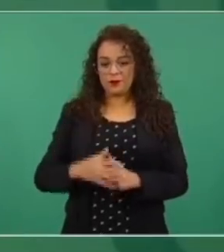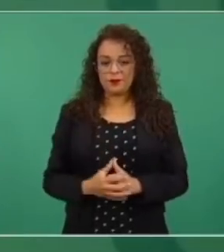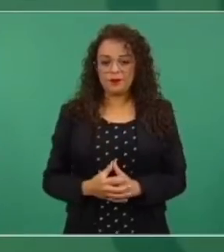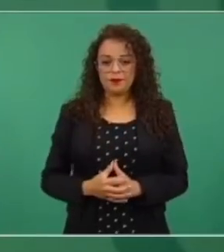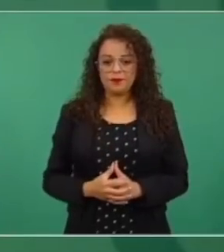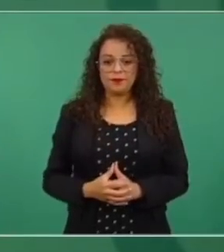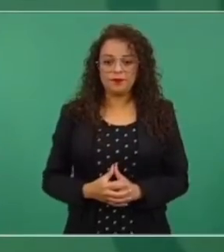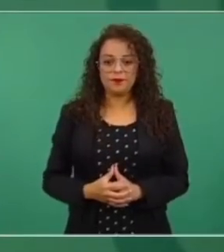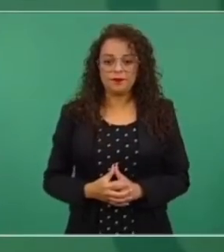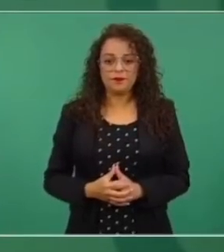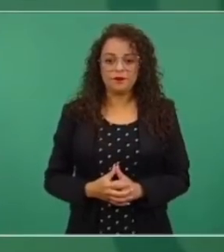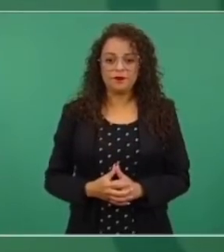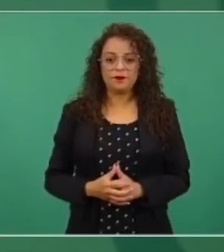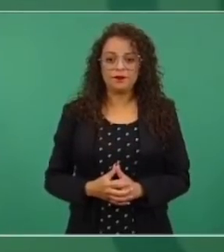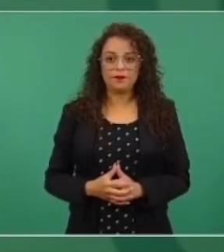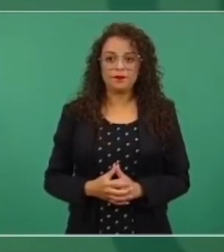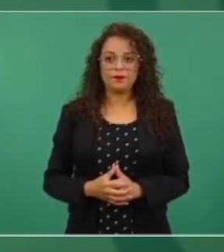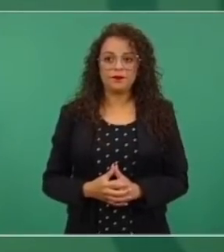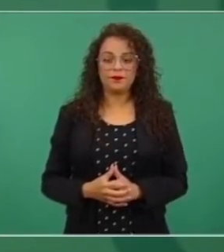para...